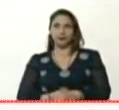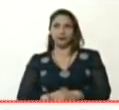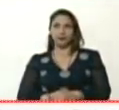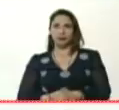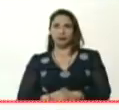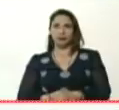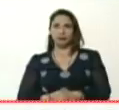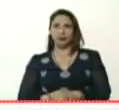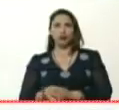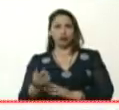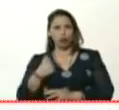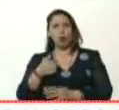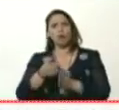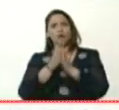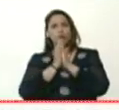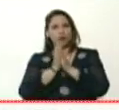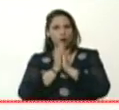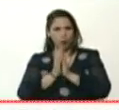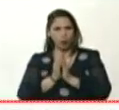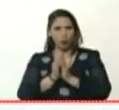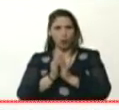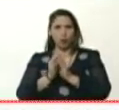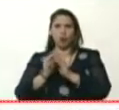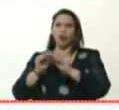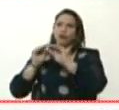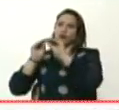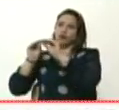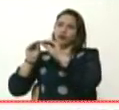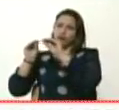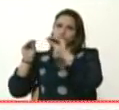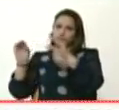Yo les voy a recomendar a los señores de la oposición